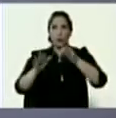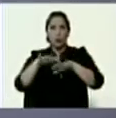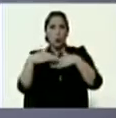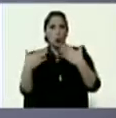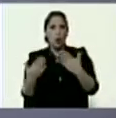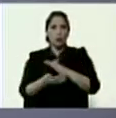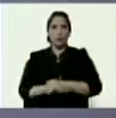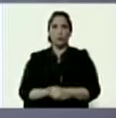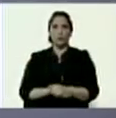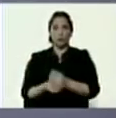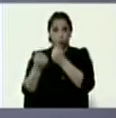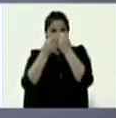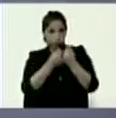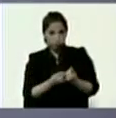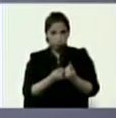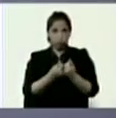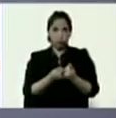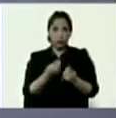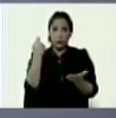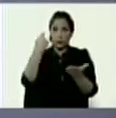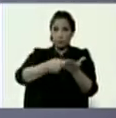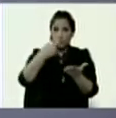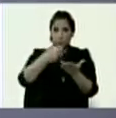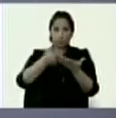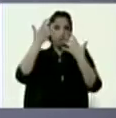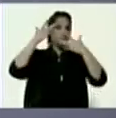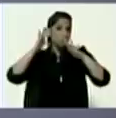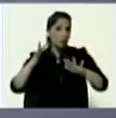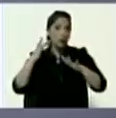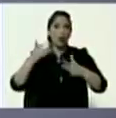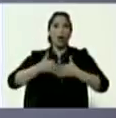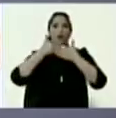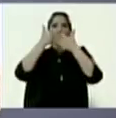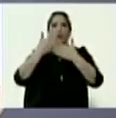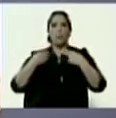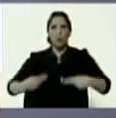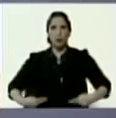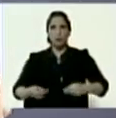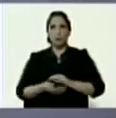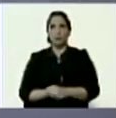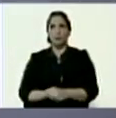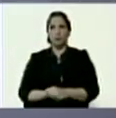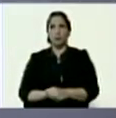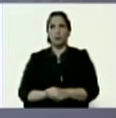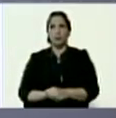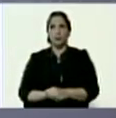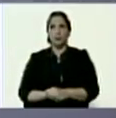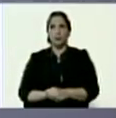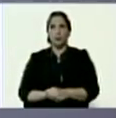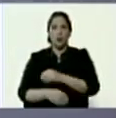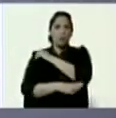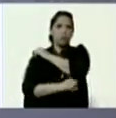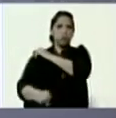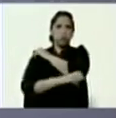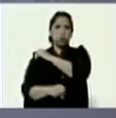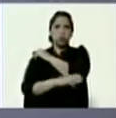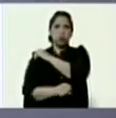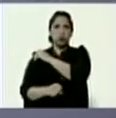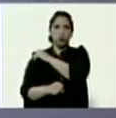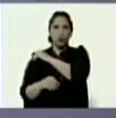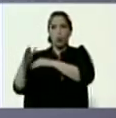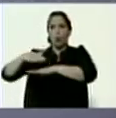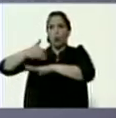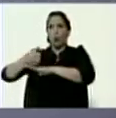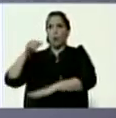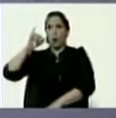fondos que fueron asignados para esta denominada ayuda fueron secuestrados y retenidos por parte del diputado y